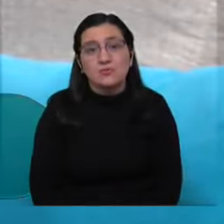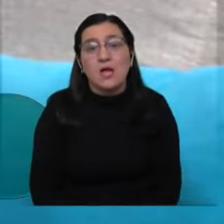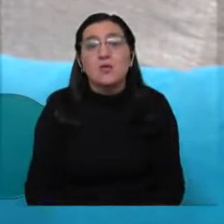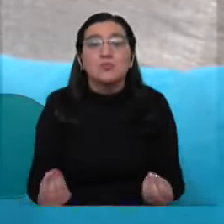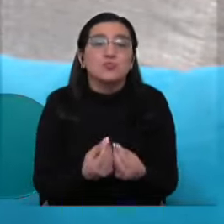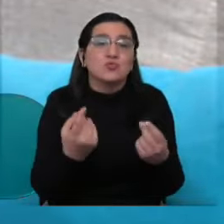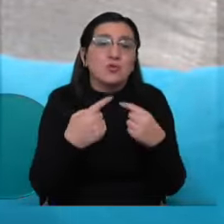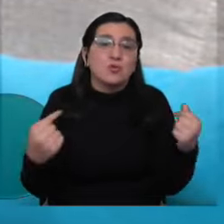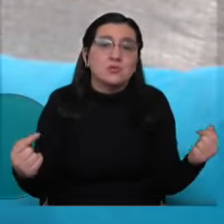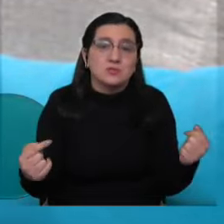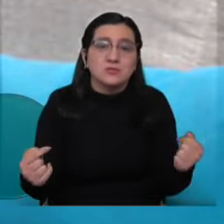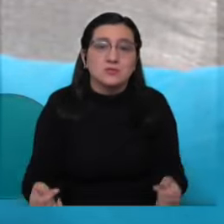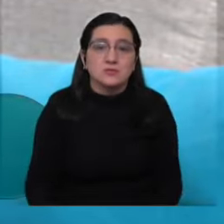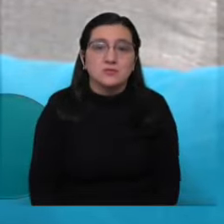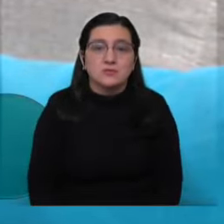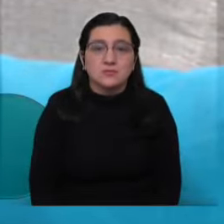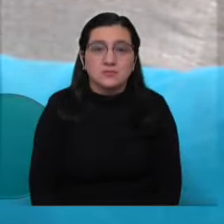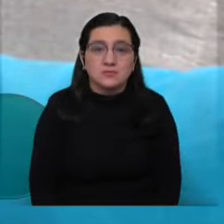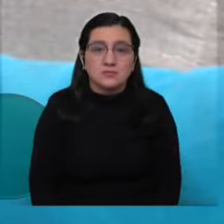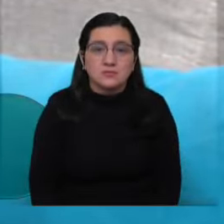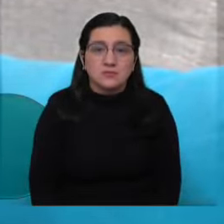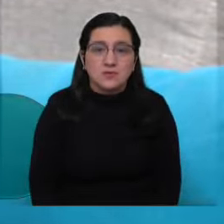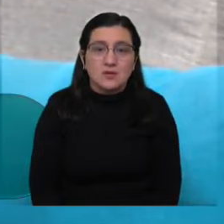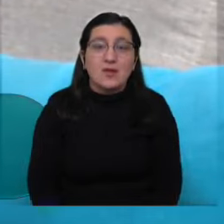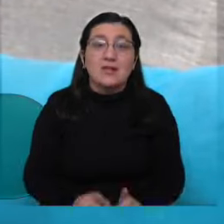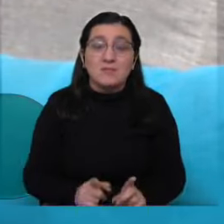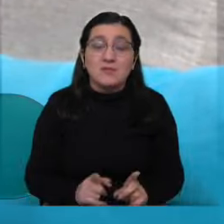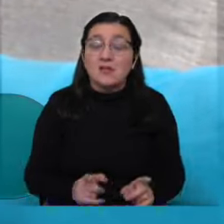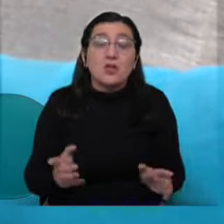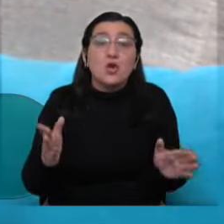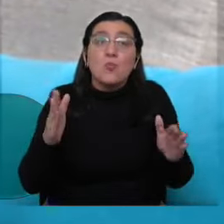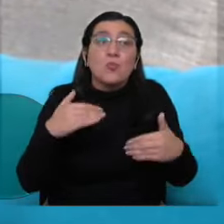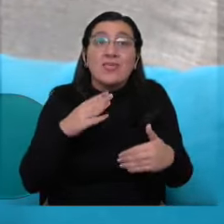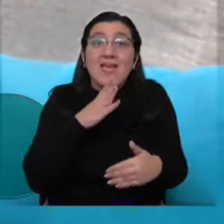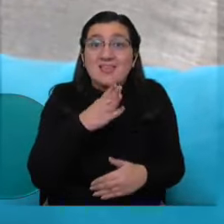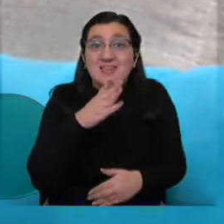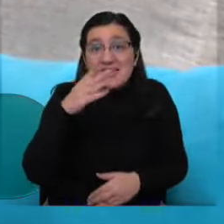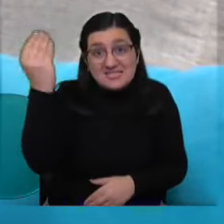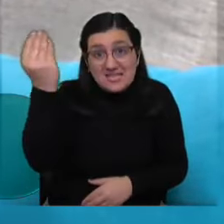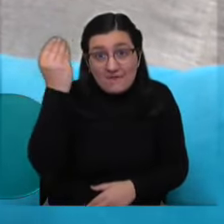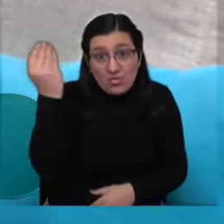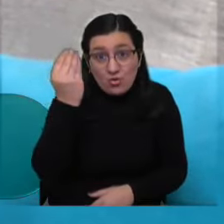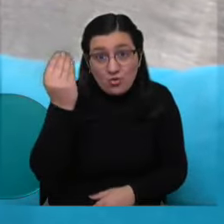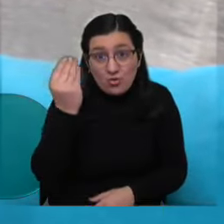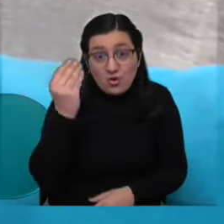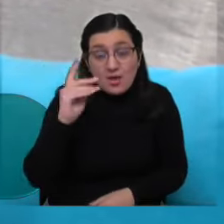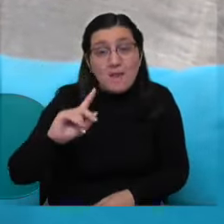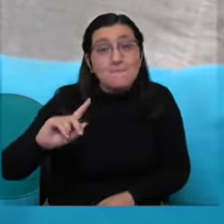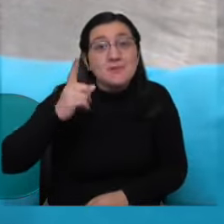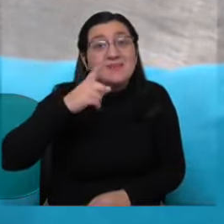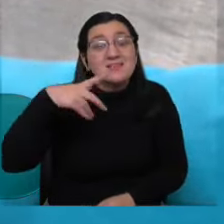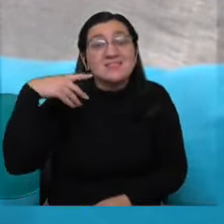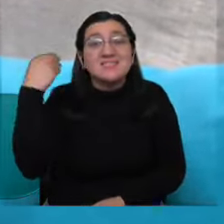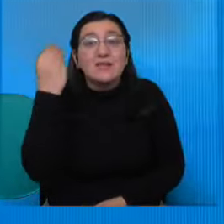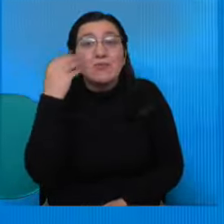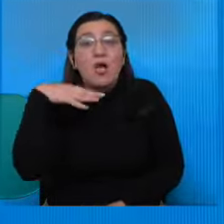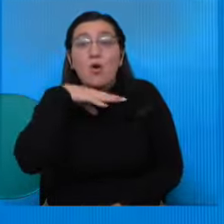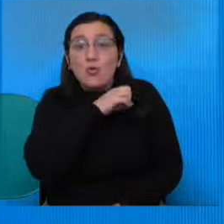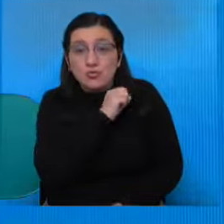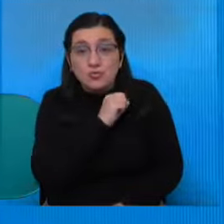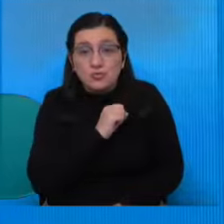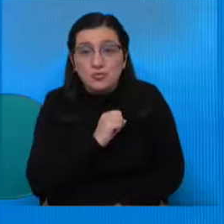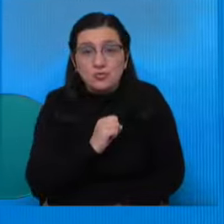poquito y también para el que no pueda ir este sábado el primer sábado de agosto tírenlo